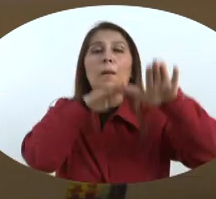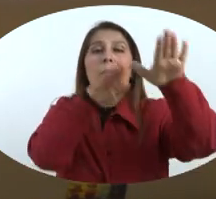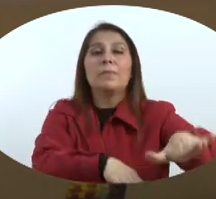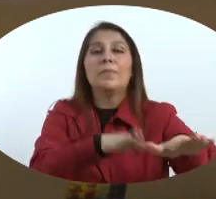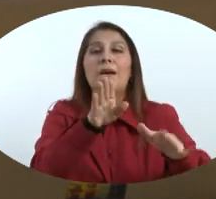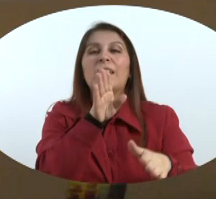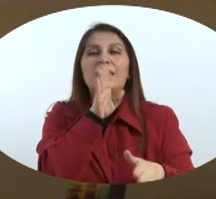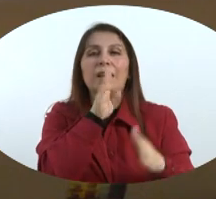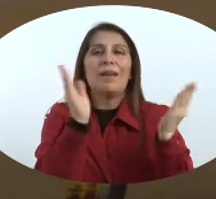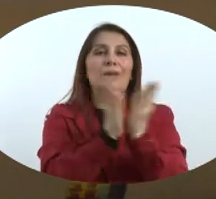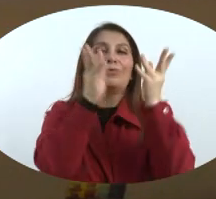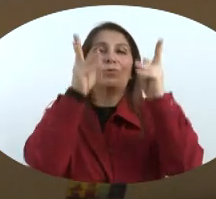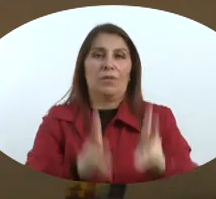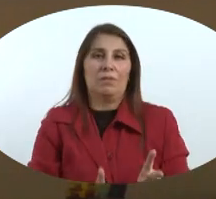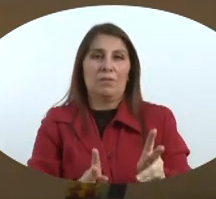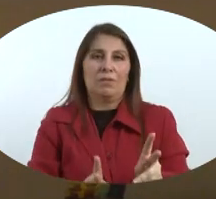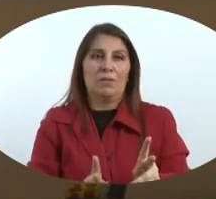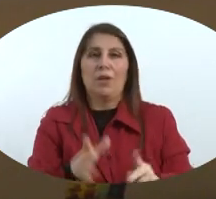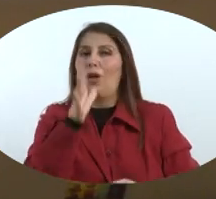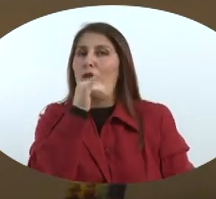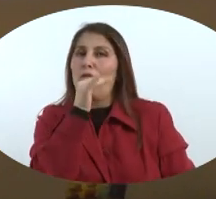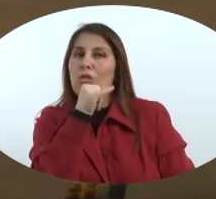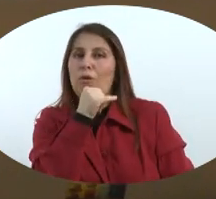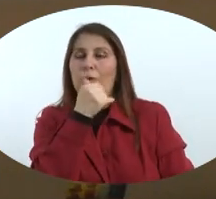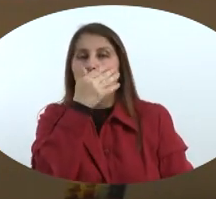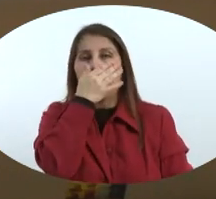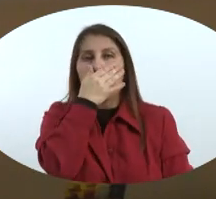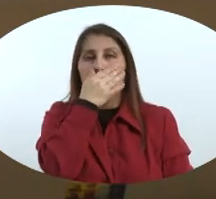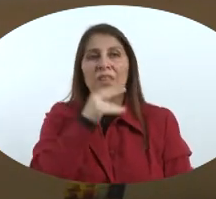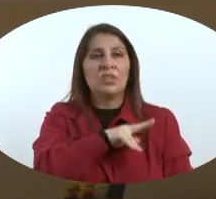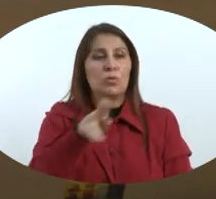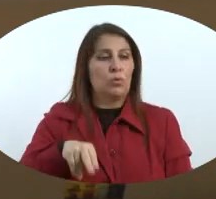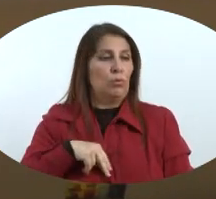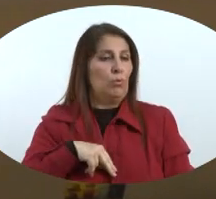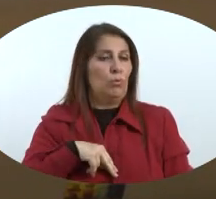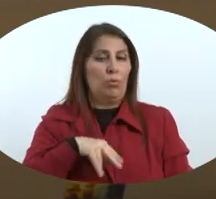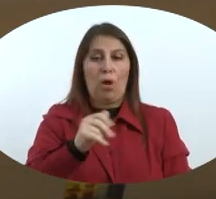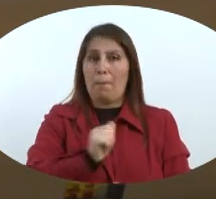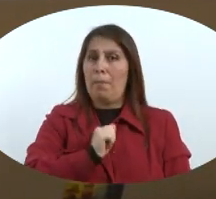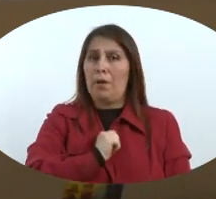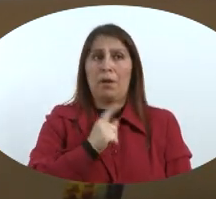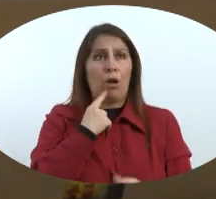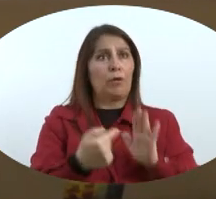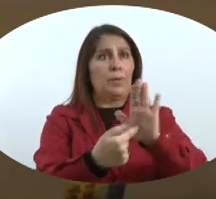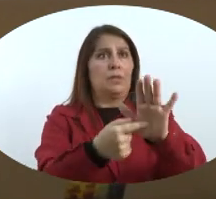a los estudiantes y no a tal cual particularidad